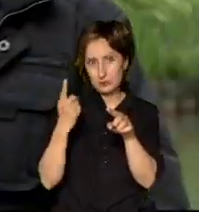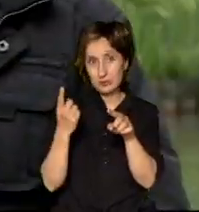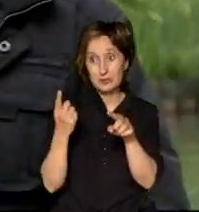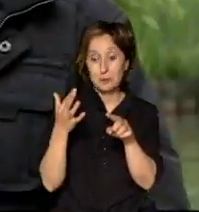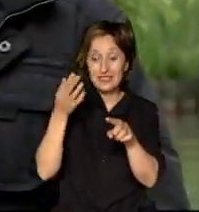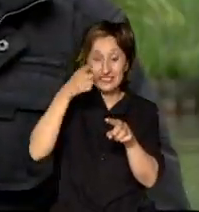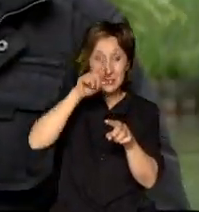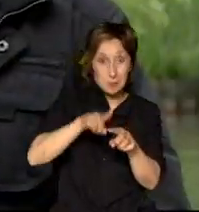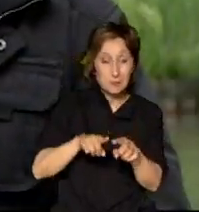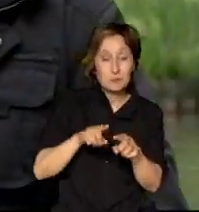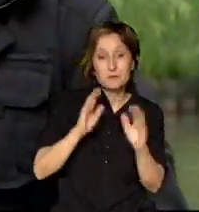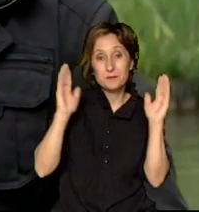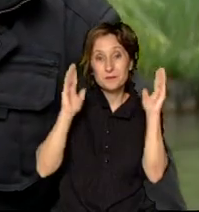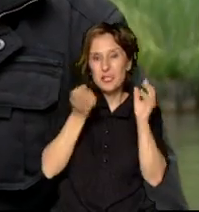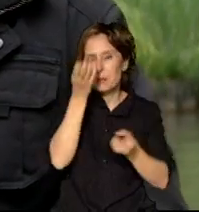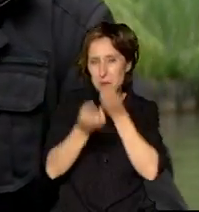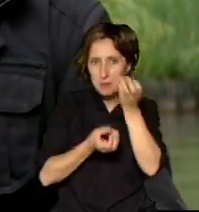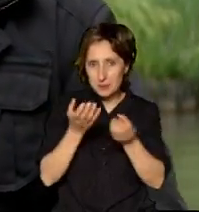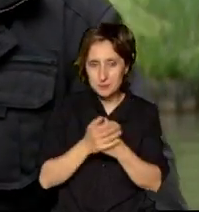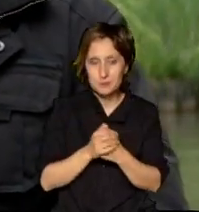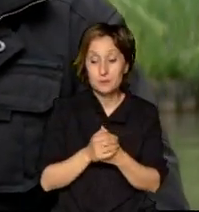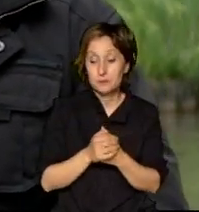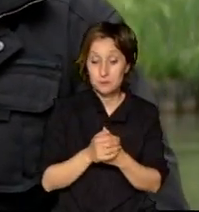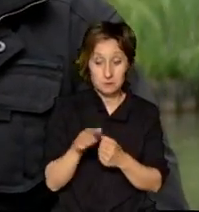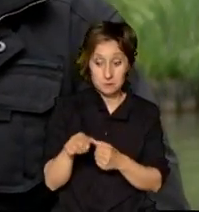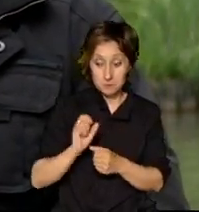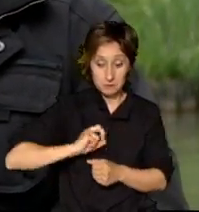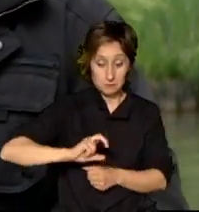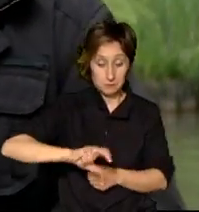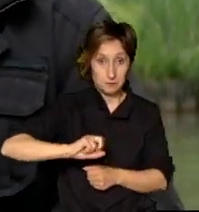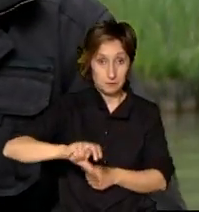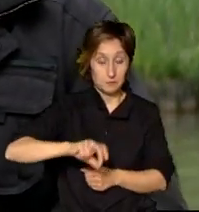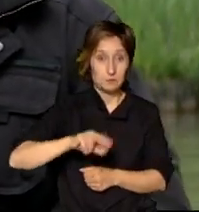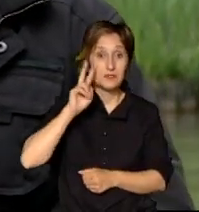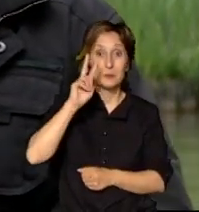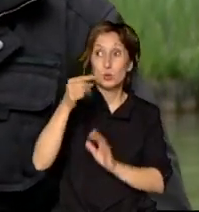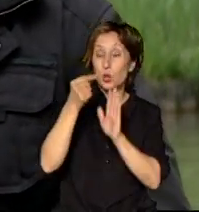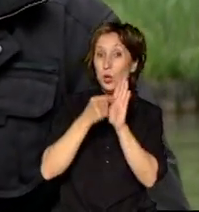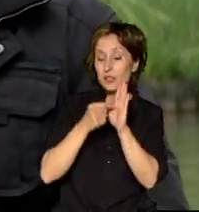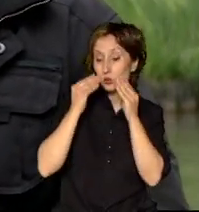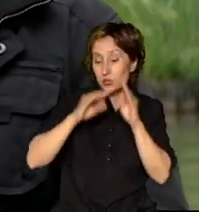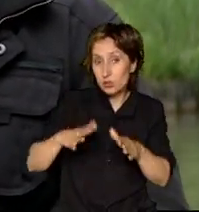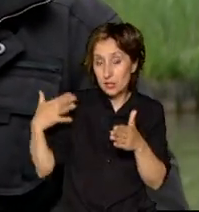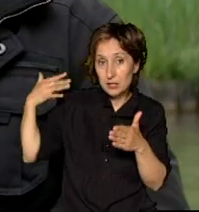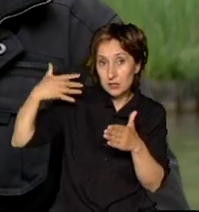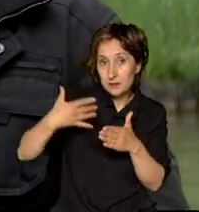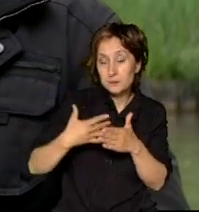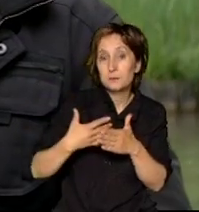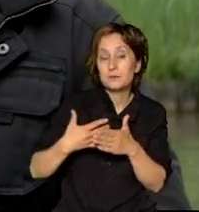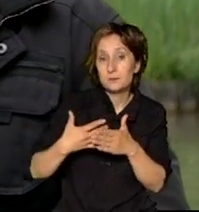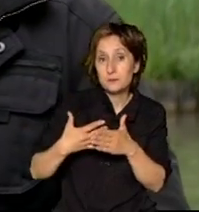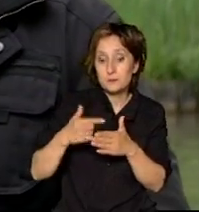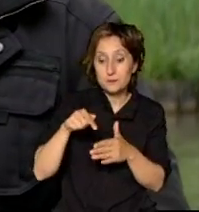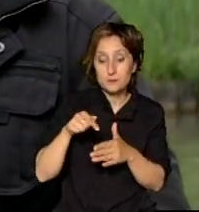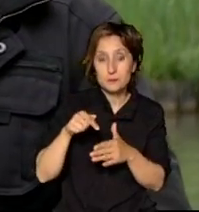esta estación de primavera. De hecho, bueno, antes de venir para aquí he estado mirando algunos datos históricos de nuestra